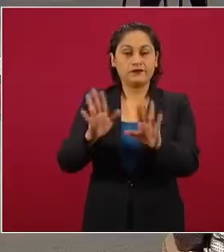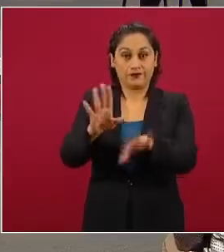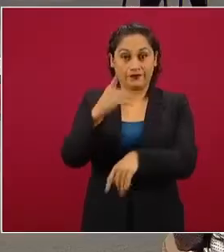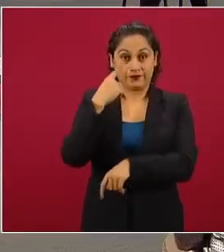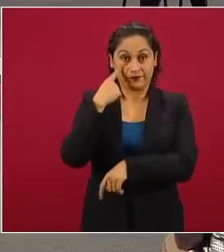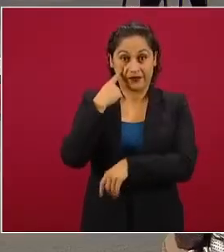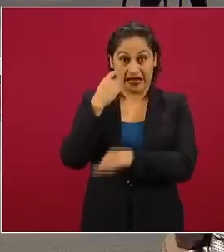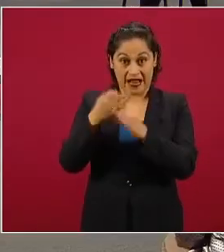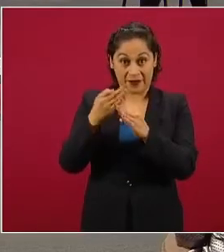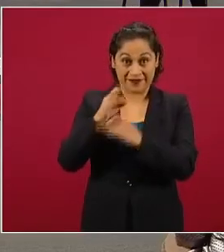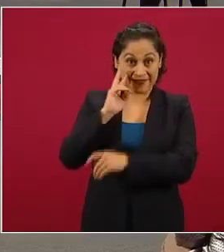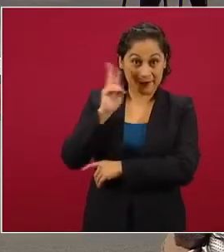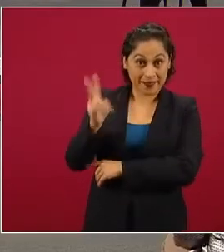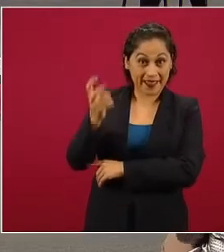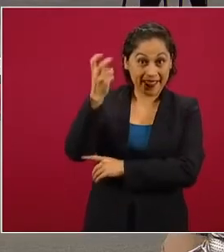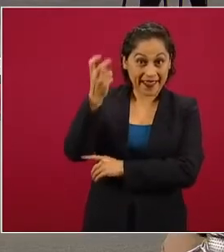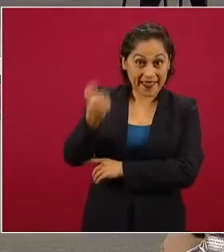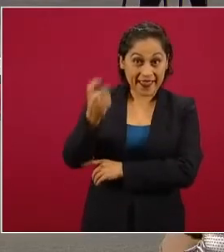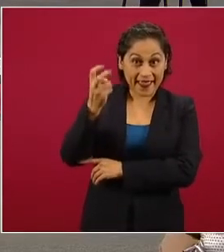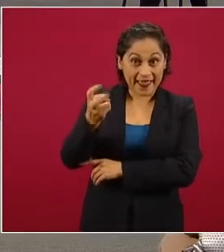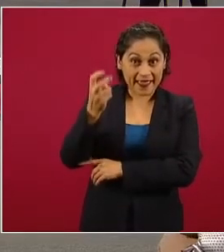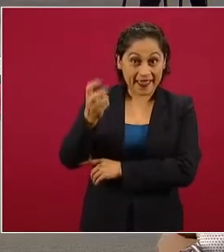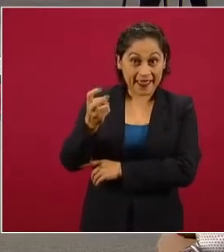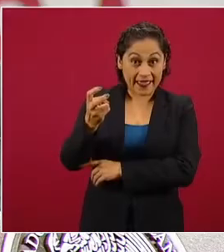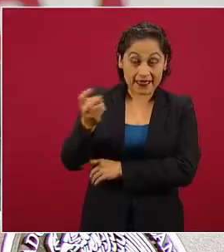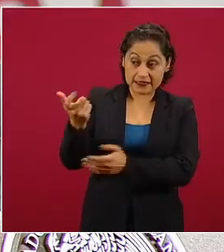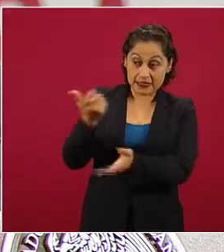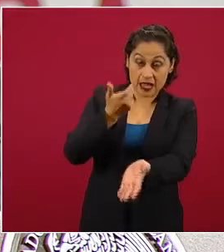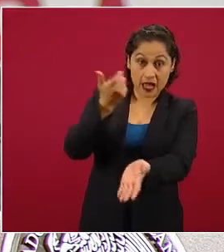cobro, seguramente está apoyado